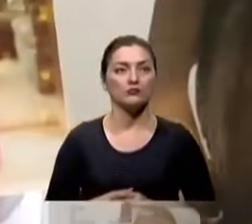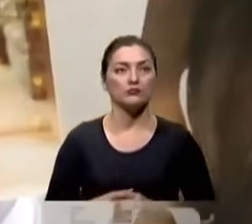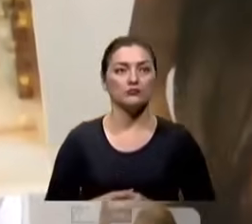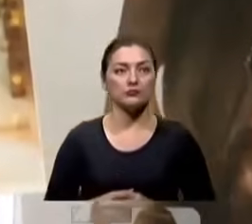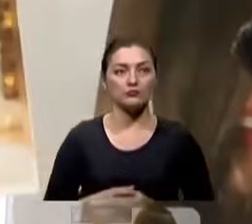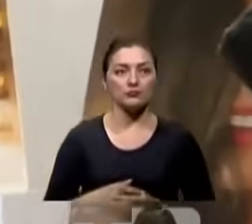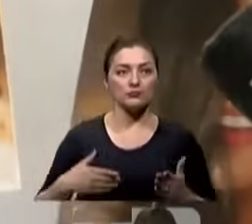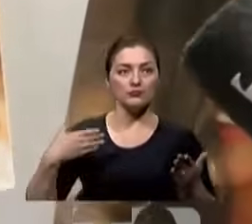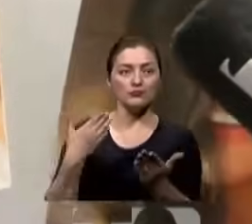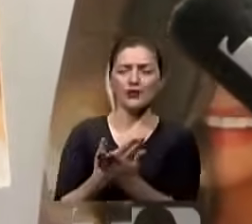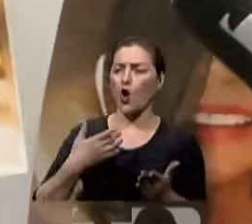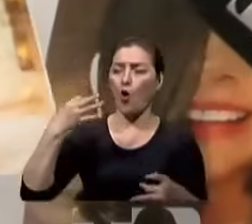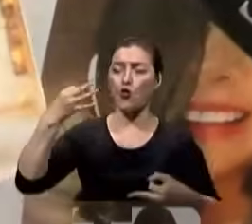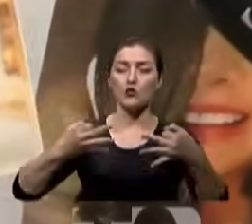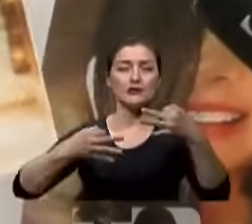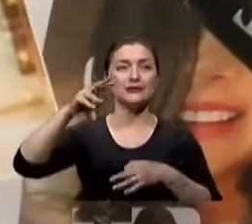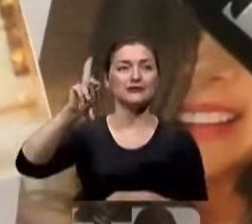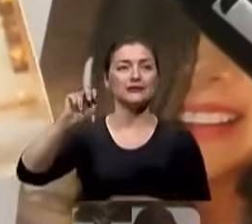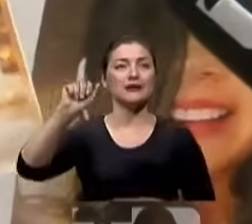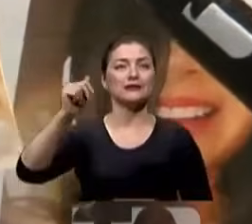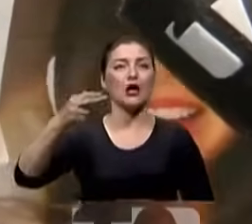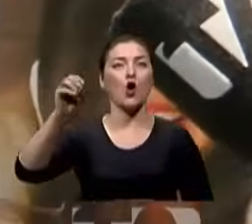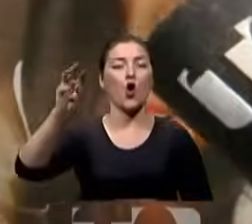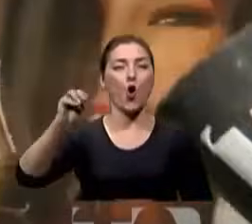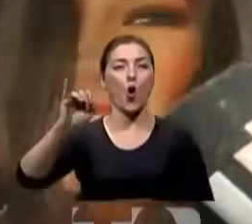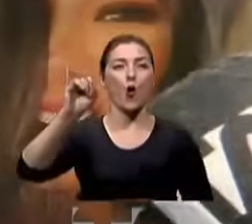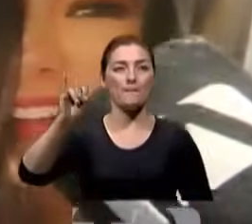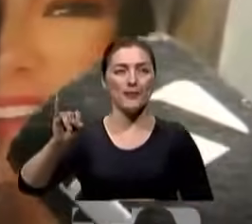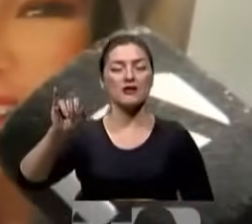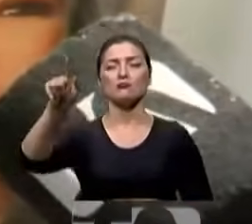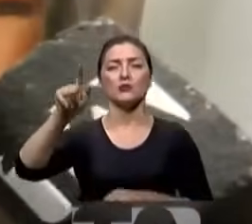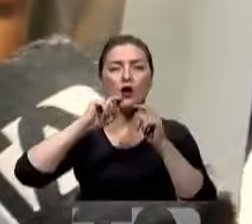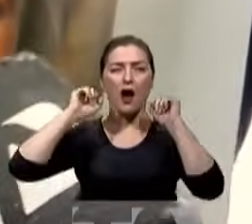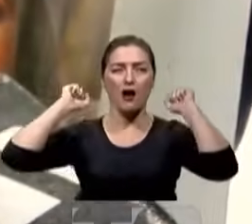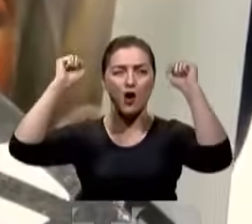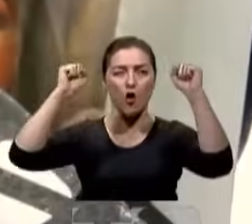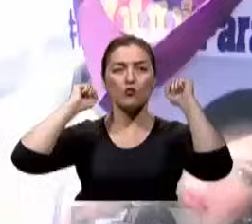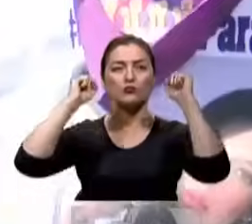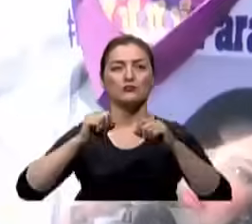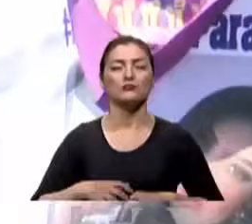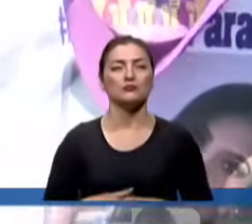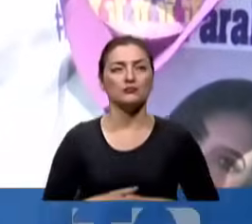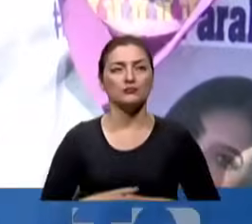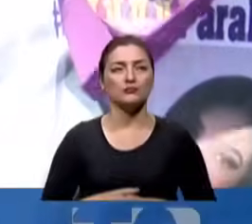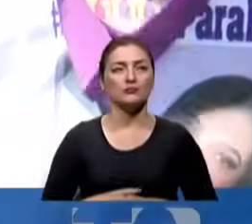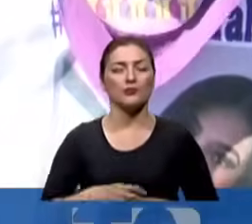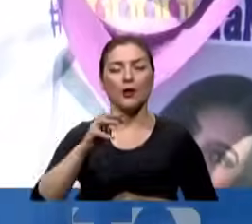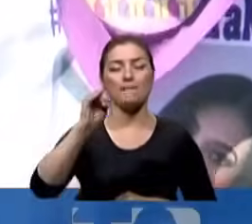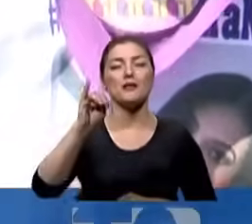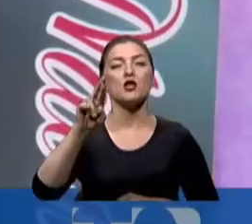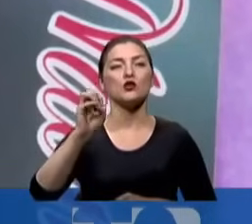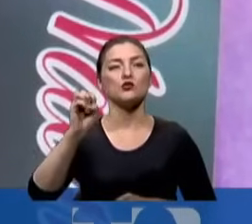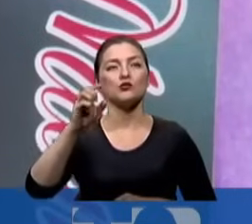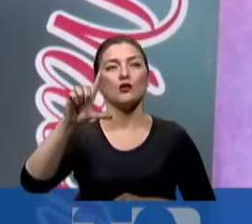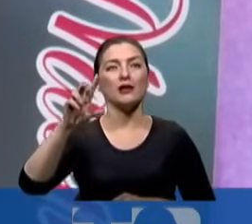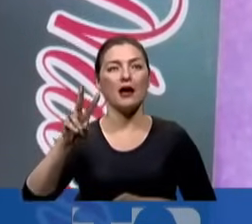Exigimos justicia para Naomi. Justicia, justicia, justicia para Naomi. Miroslava es madre de